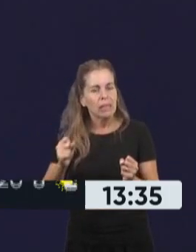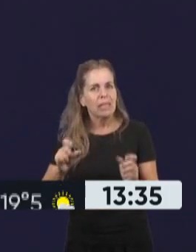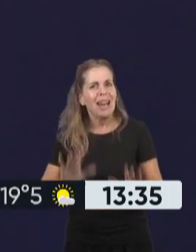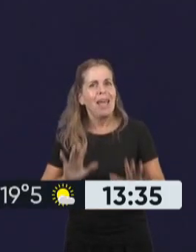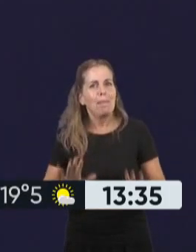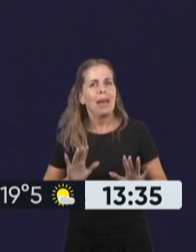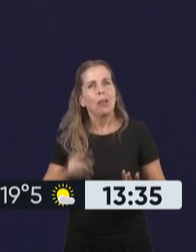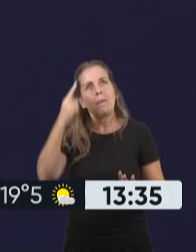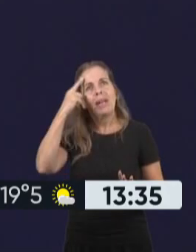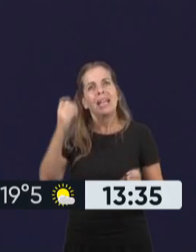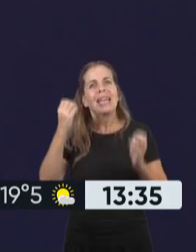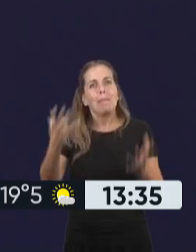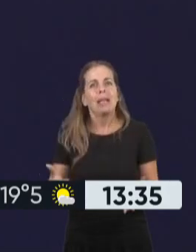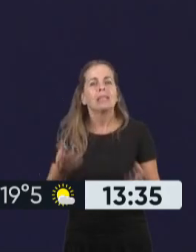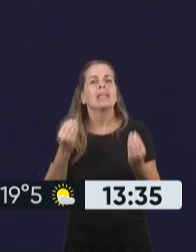que viene.